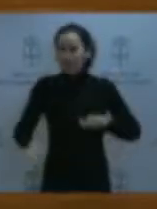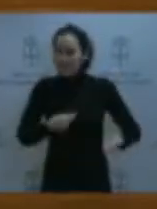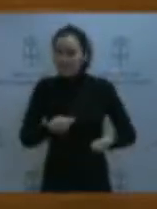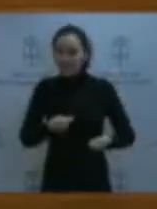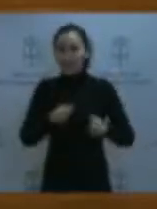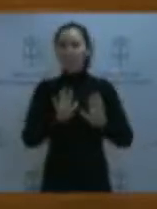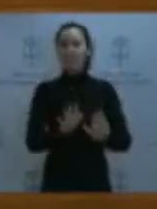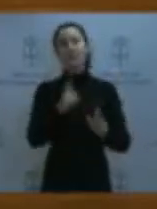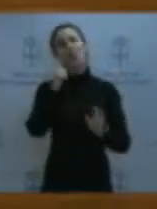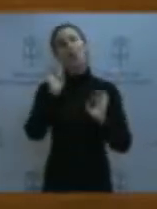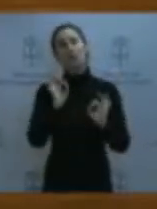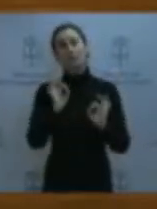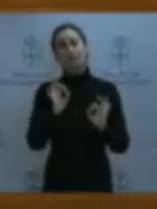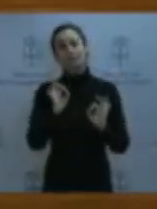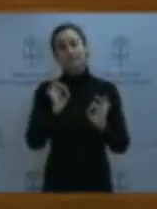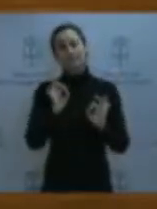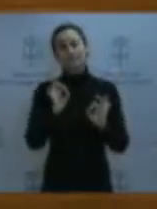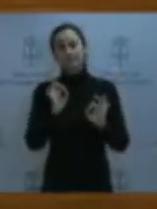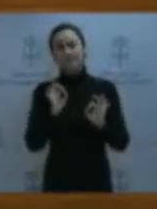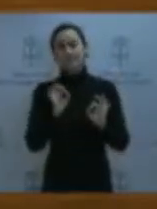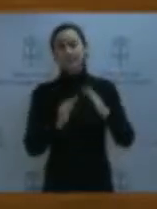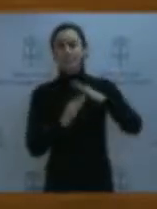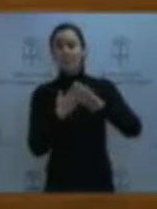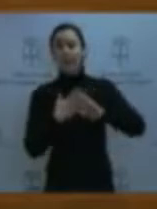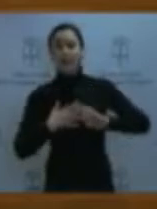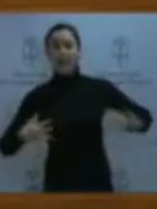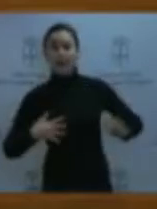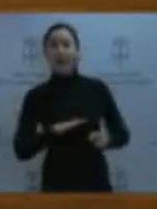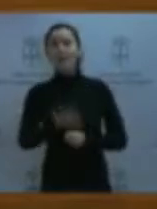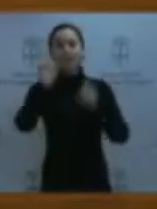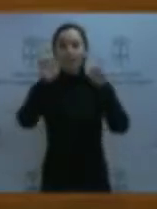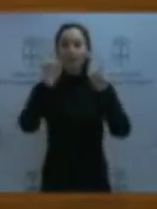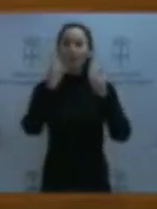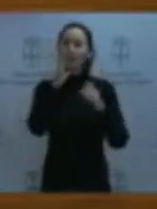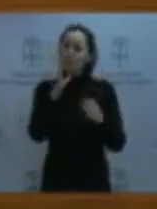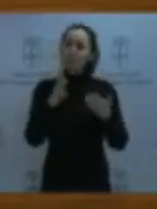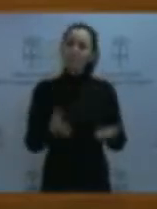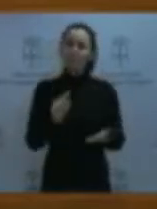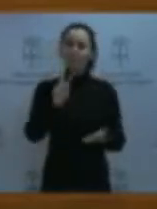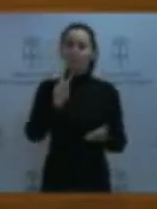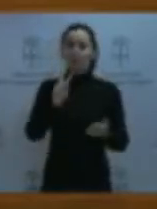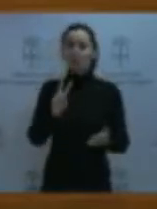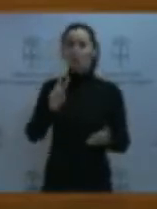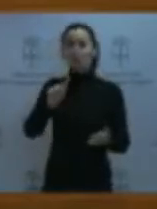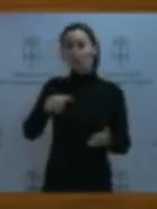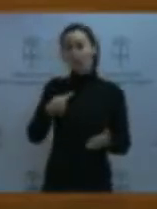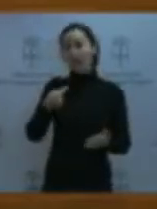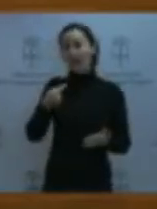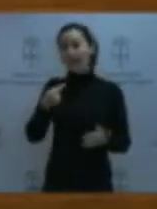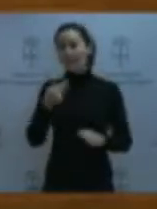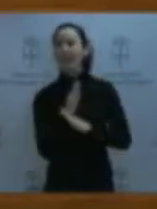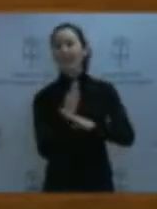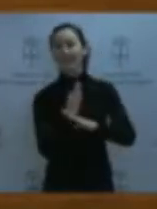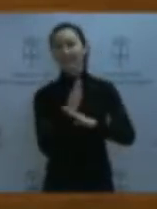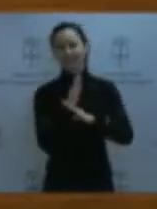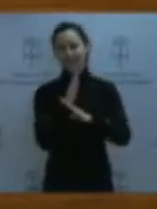educación, permítame detenerme un poco más. Tenemos la perspectiva no de estos 2,3 años, 2,5 años, ¿no?, que llevamos